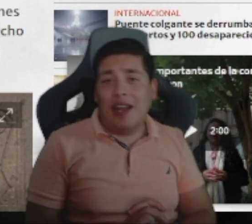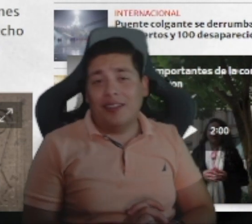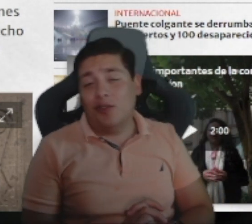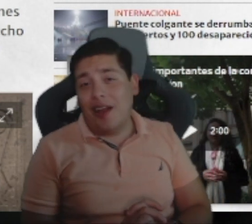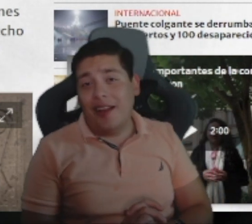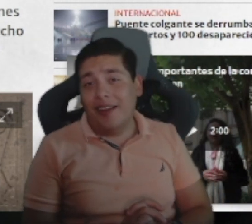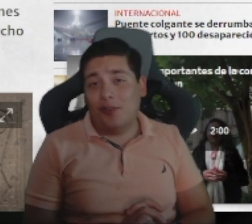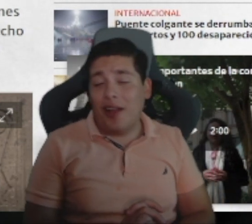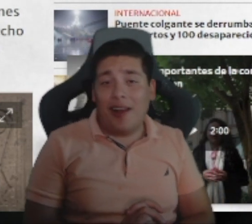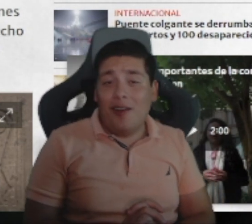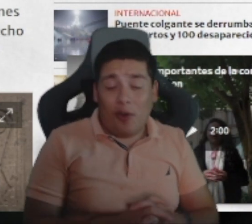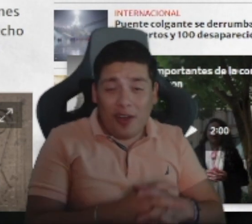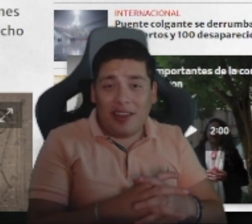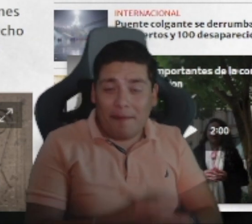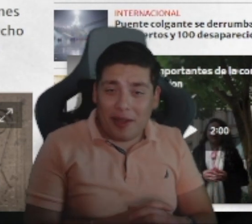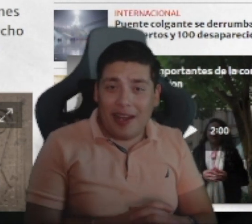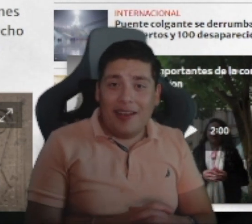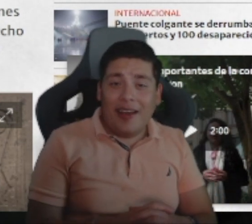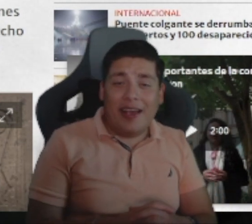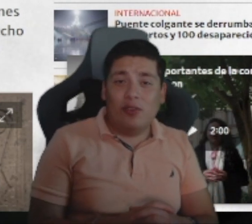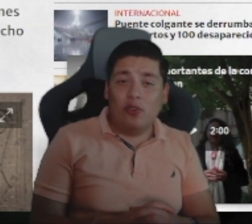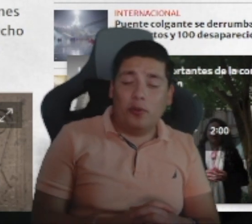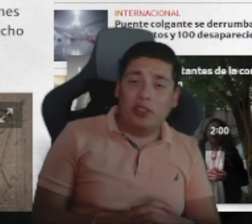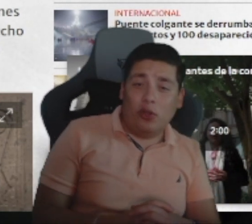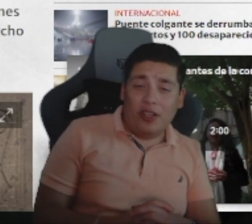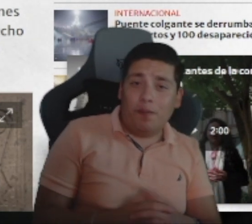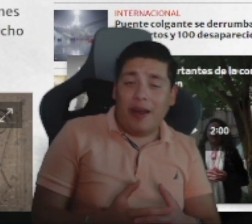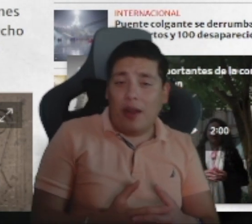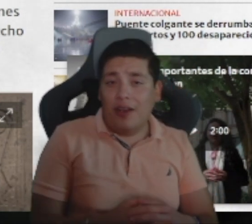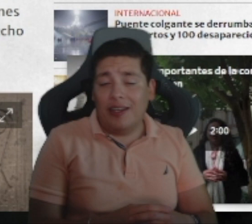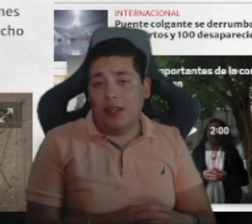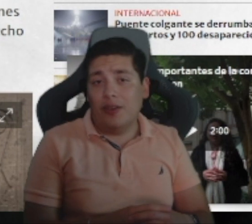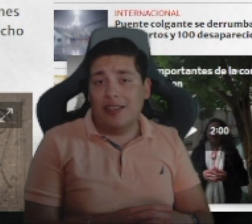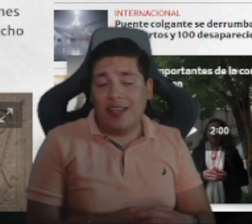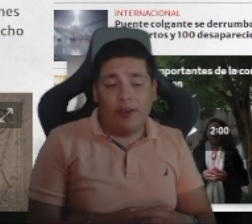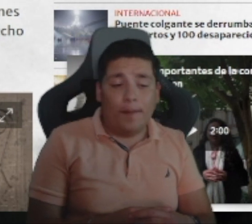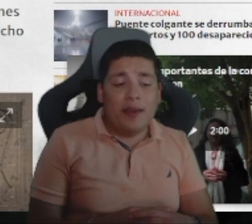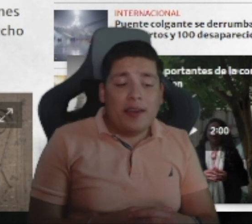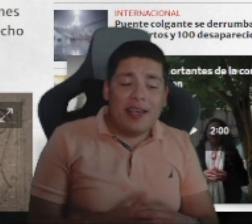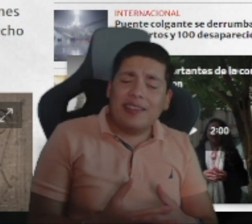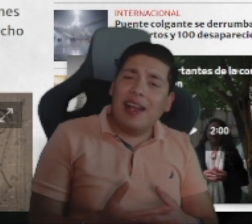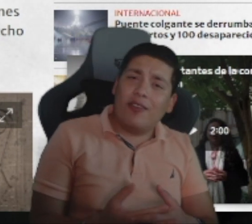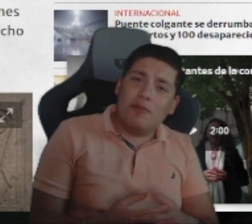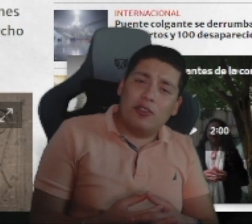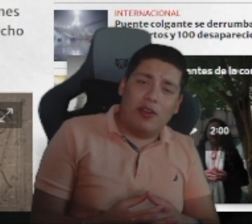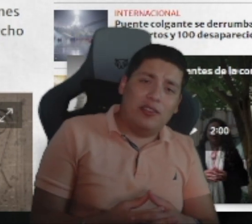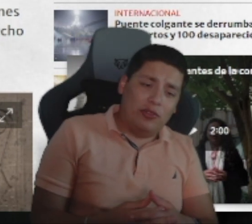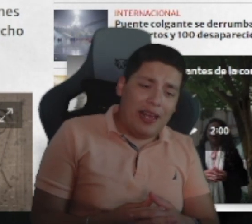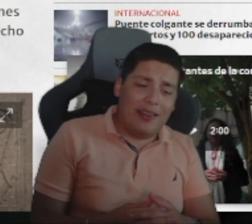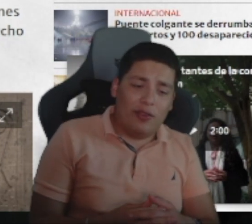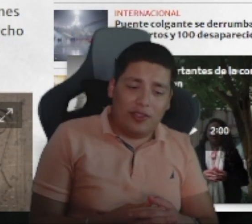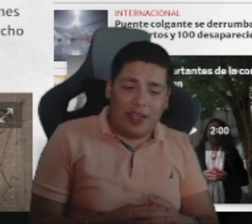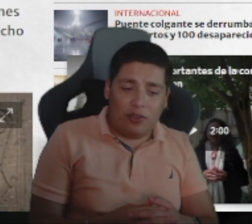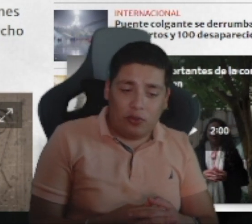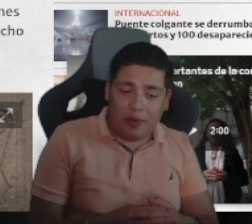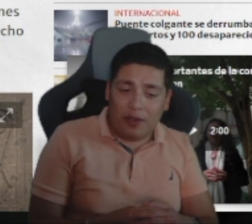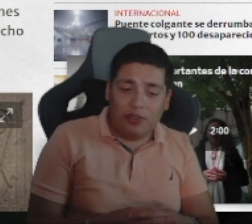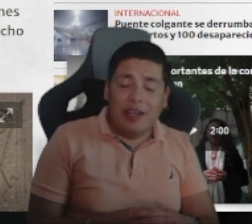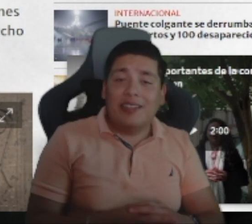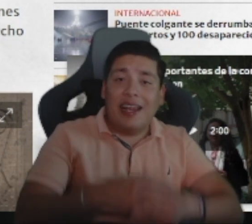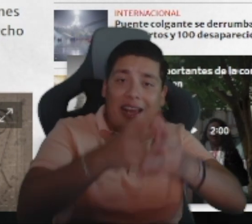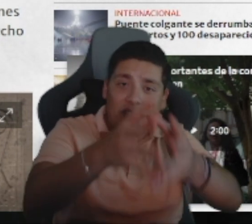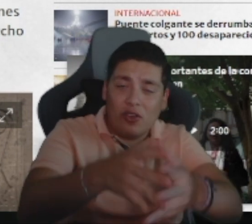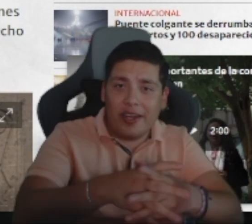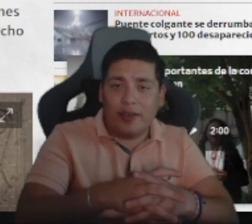Instituto Nacional Electoral. Hoy también esos opositores pegaron el grito en el cielo, y es que la Comisión Nacional de los Derechos